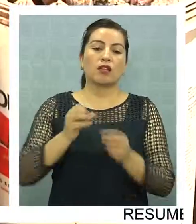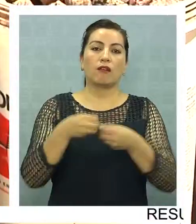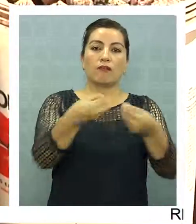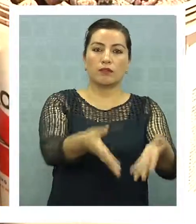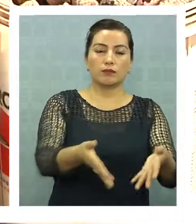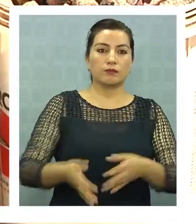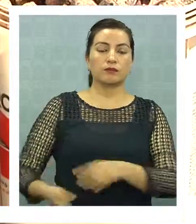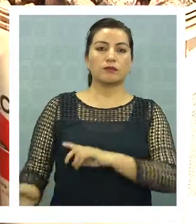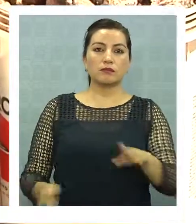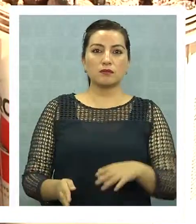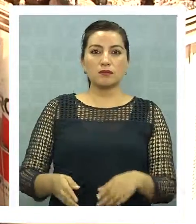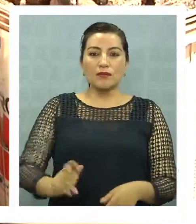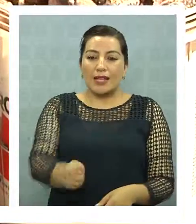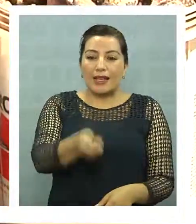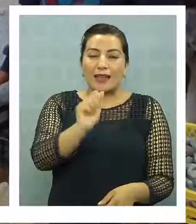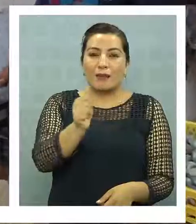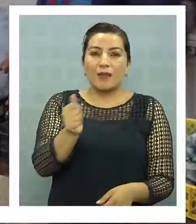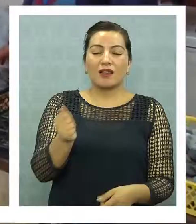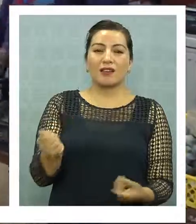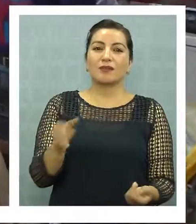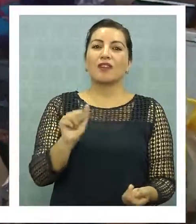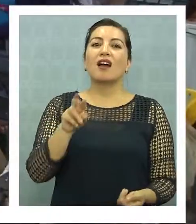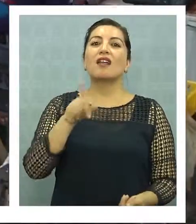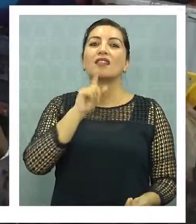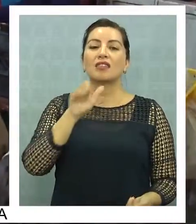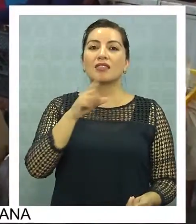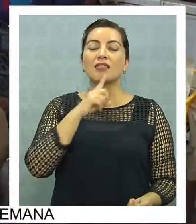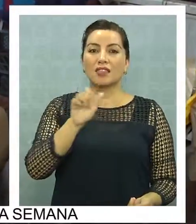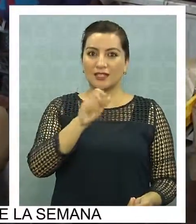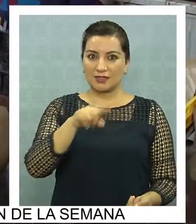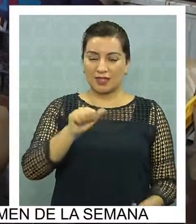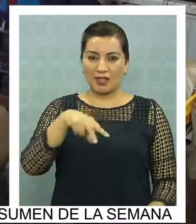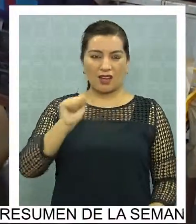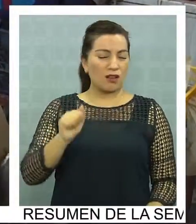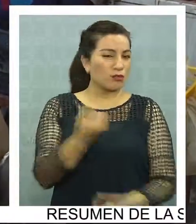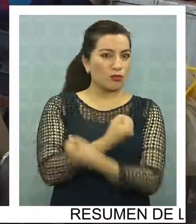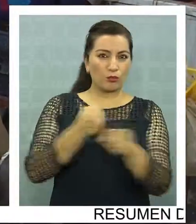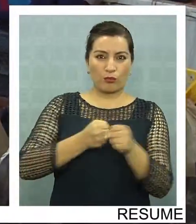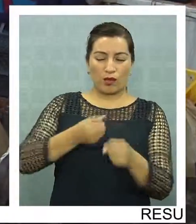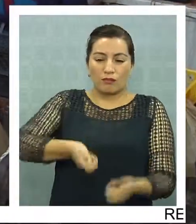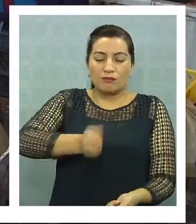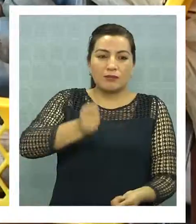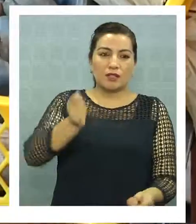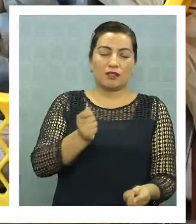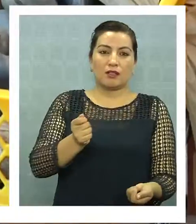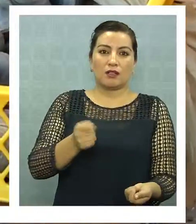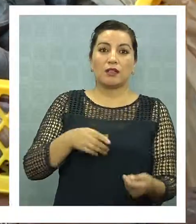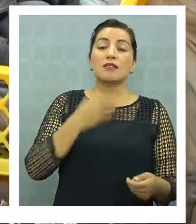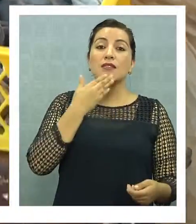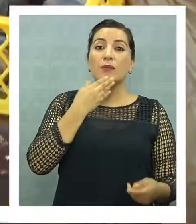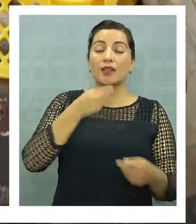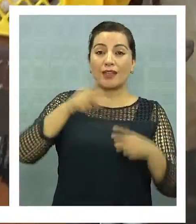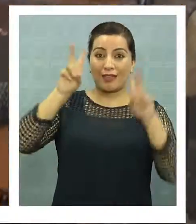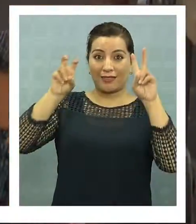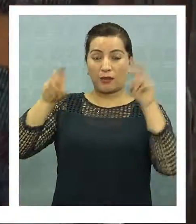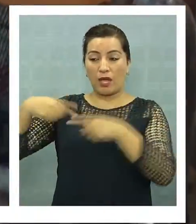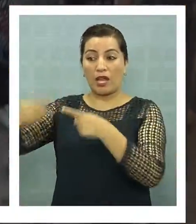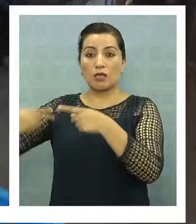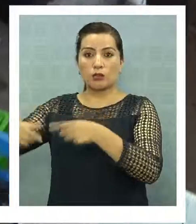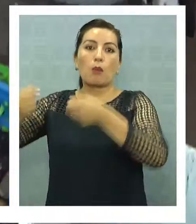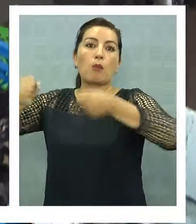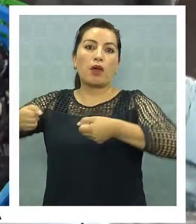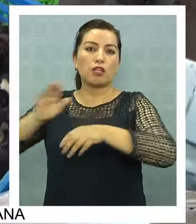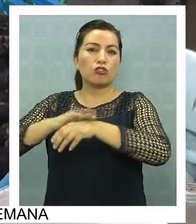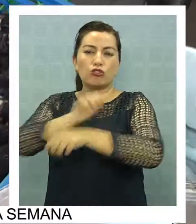sostienen que la pesca artesanal apunta a la soberanía alimentaria de la comunidad nacional, lo que no ocurre con la industria, agregando que de